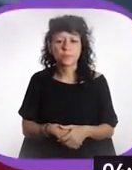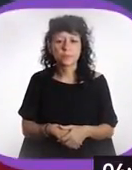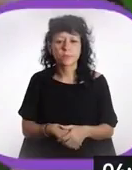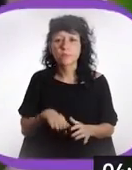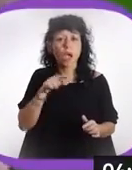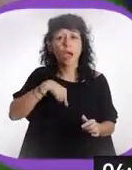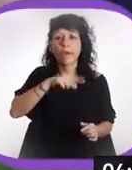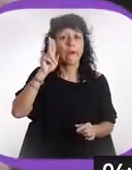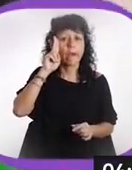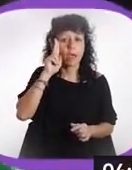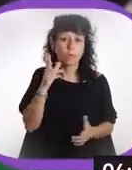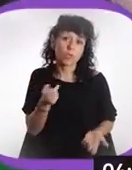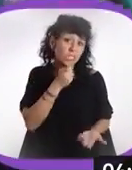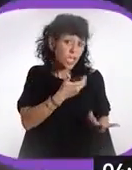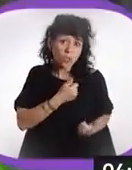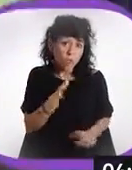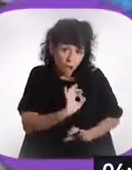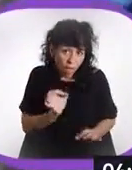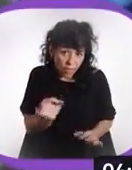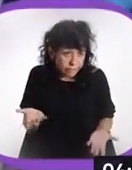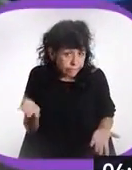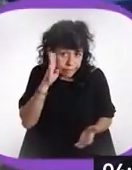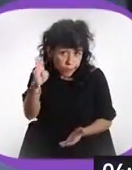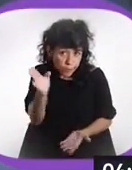¡Estamos ocupados! Pues si no me ayudan, solo seré historia.